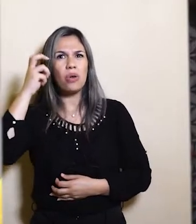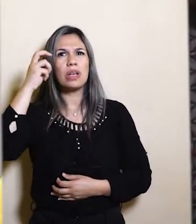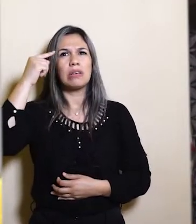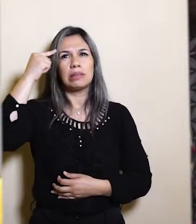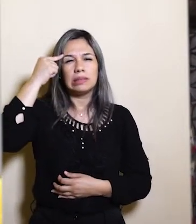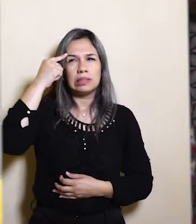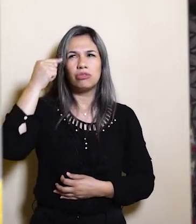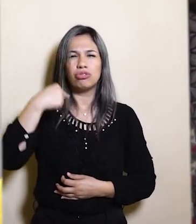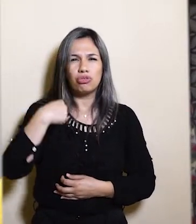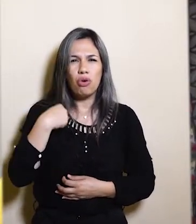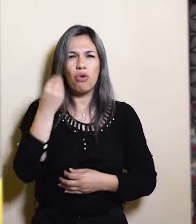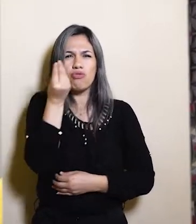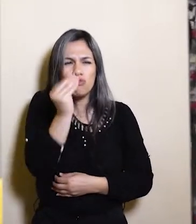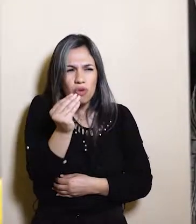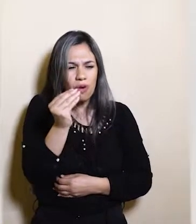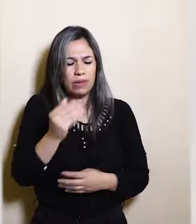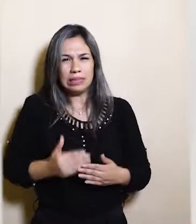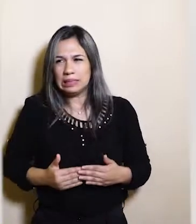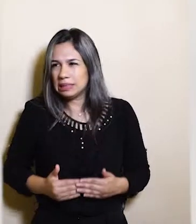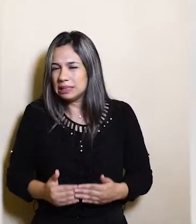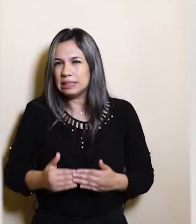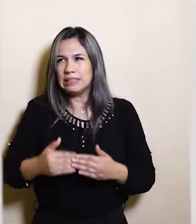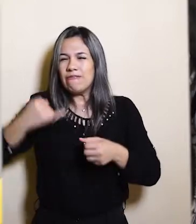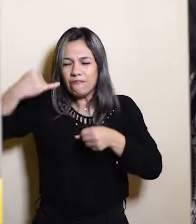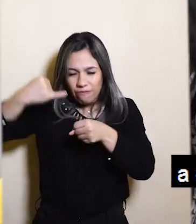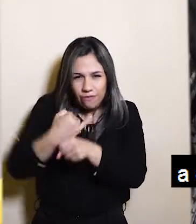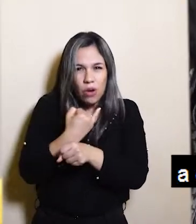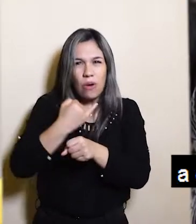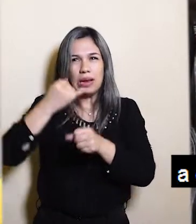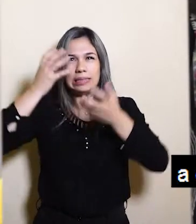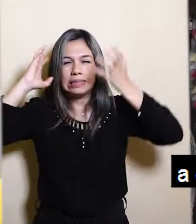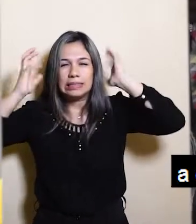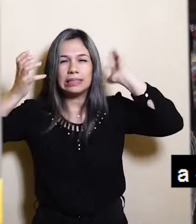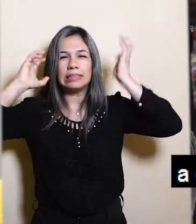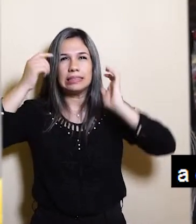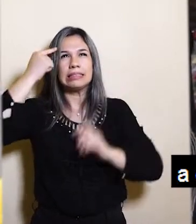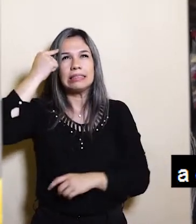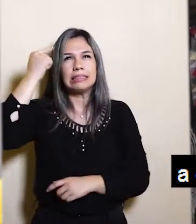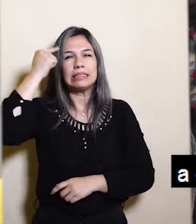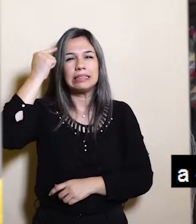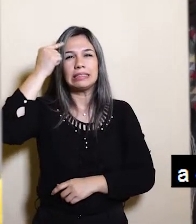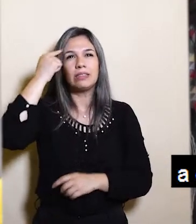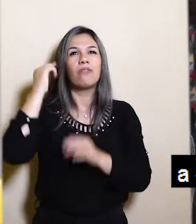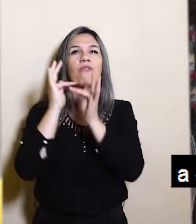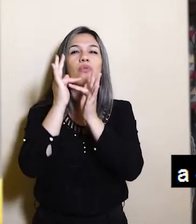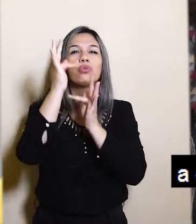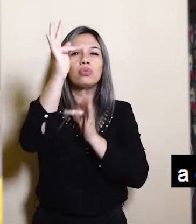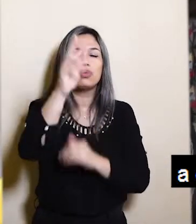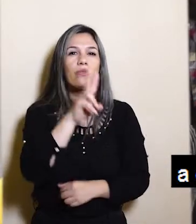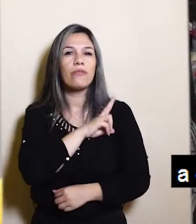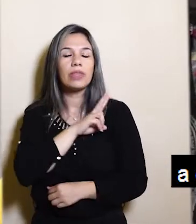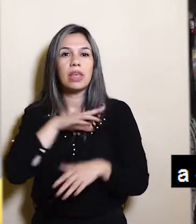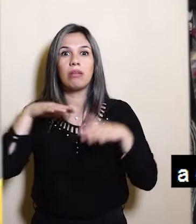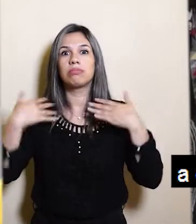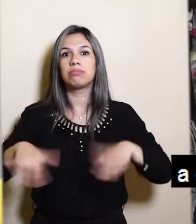una niña, tiene efectos devastadores para toda su vida, ¿no? Y eso es importante entenderlo, sobre todo en un contexto en donde se